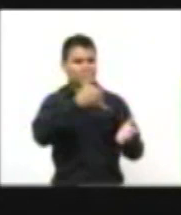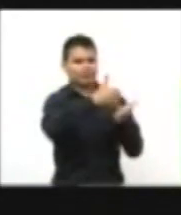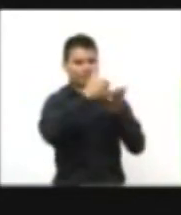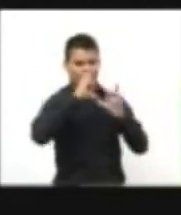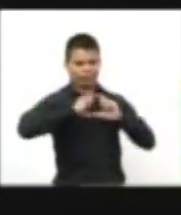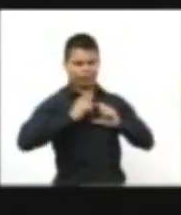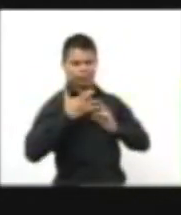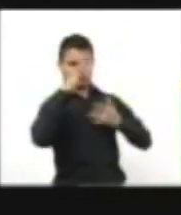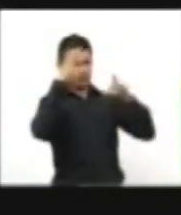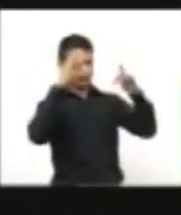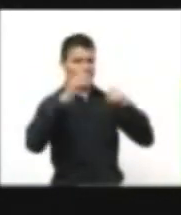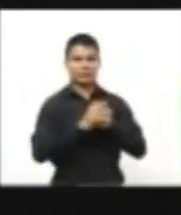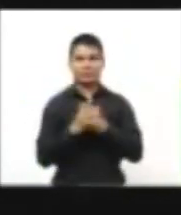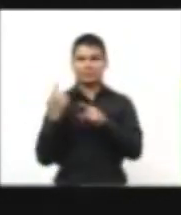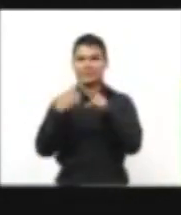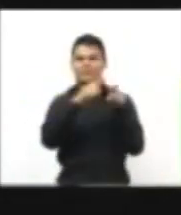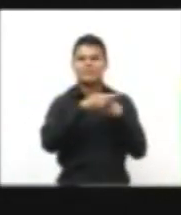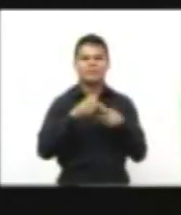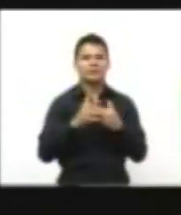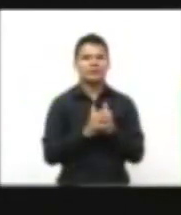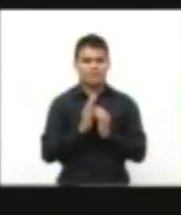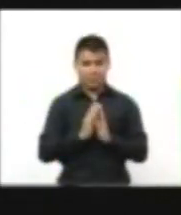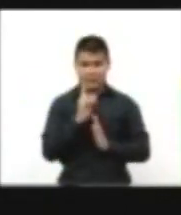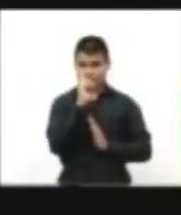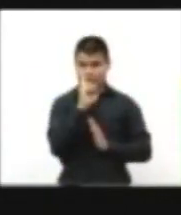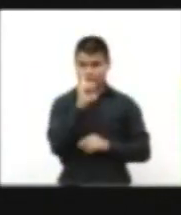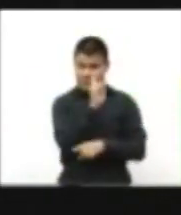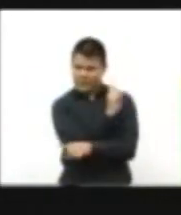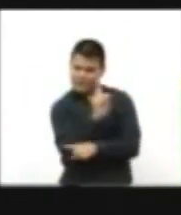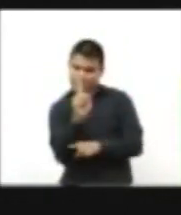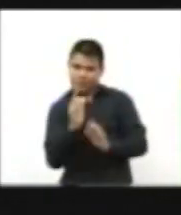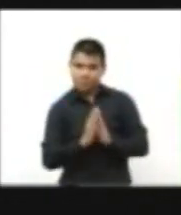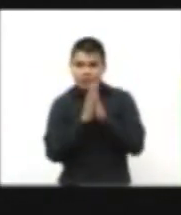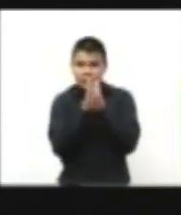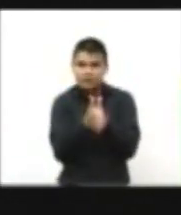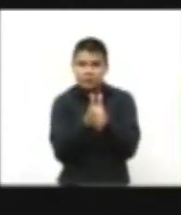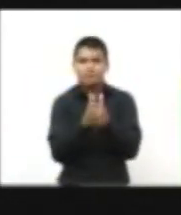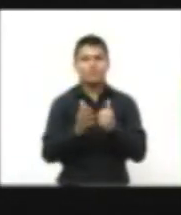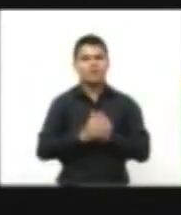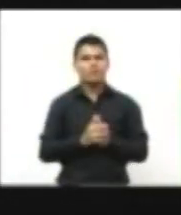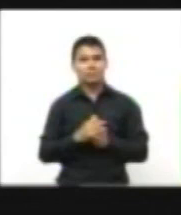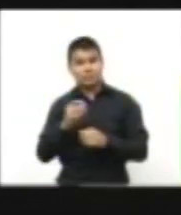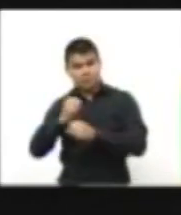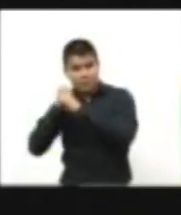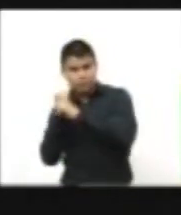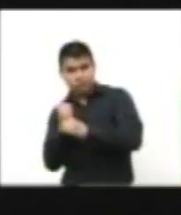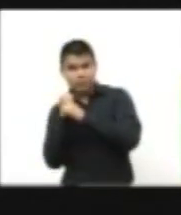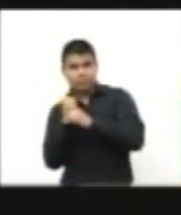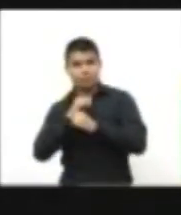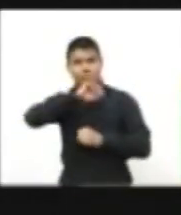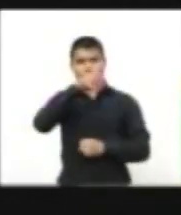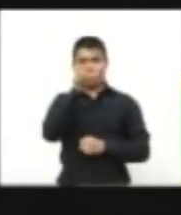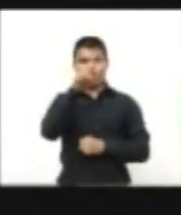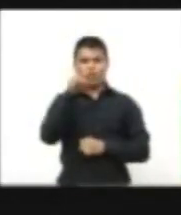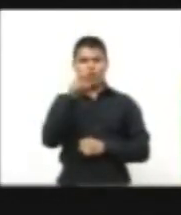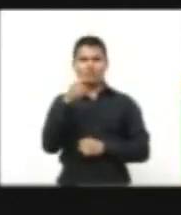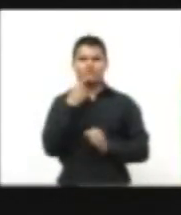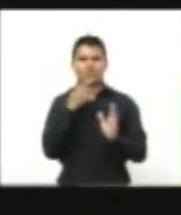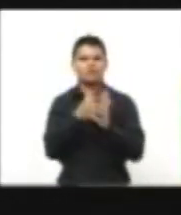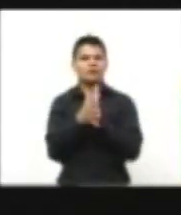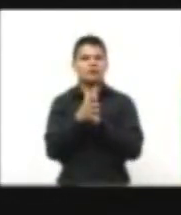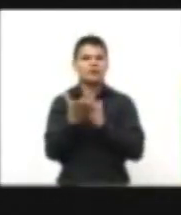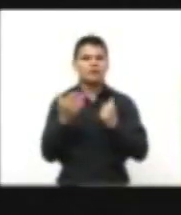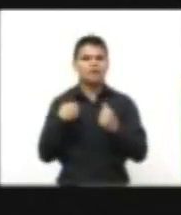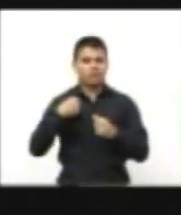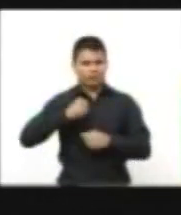en el Panamericano realizado en la primera semana de diciembre en Buga. Mientras que el beisbolista José Quintana en profesional se llevó el máximo galardón